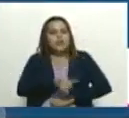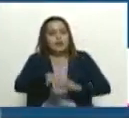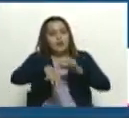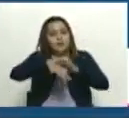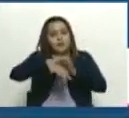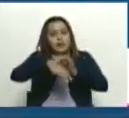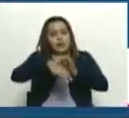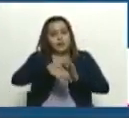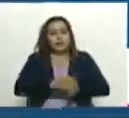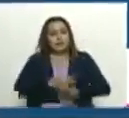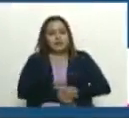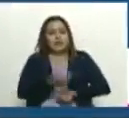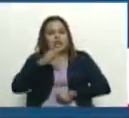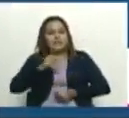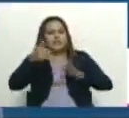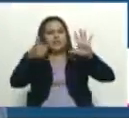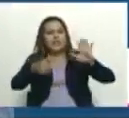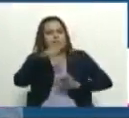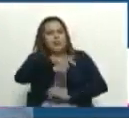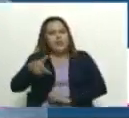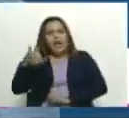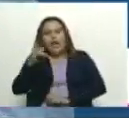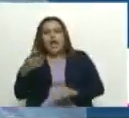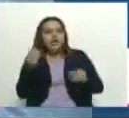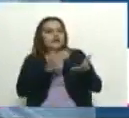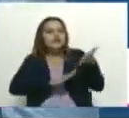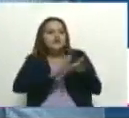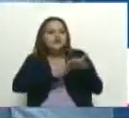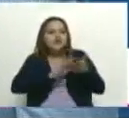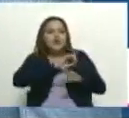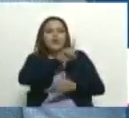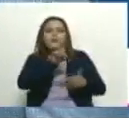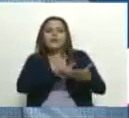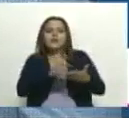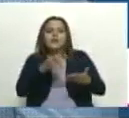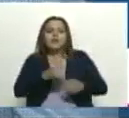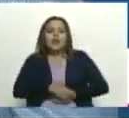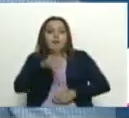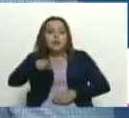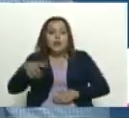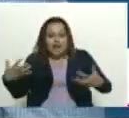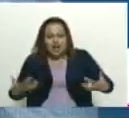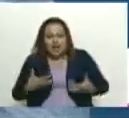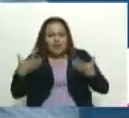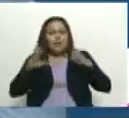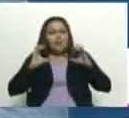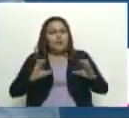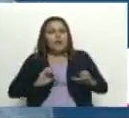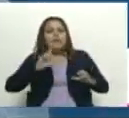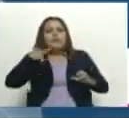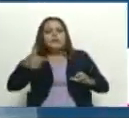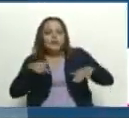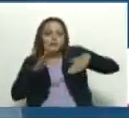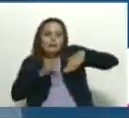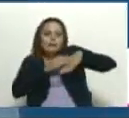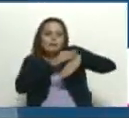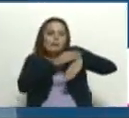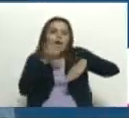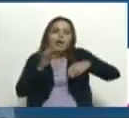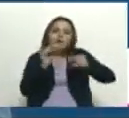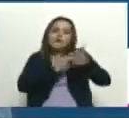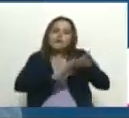donde inclusive tenemos 6 pacientes totalmente curados, pacientes quemados, pacientes también adultos, y estamos trabajando también en